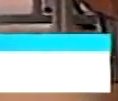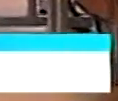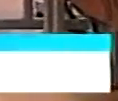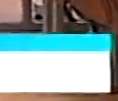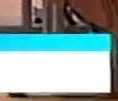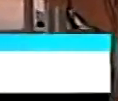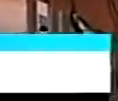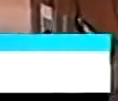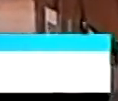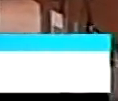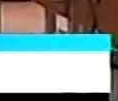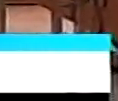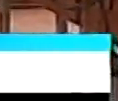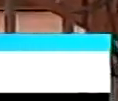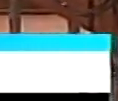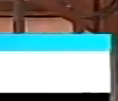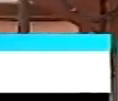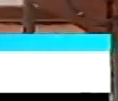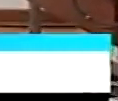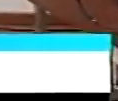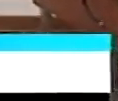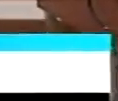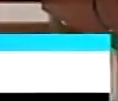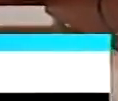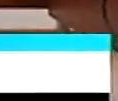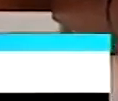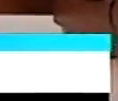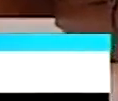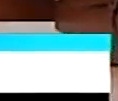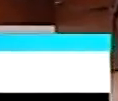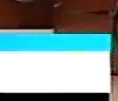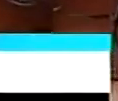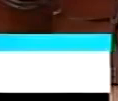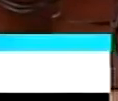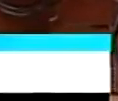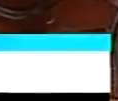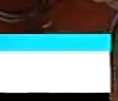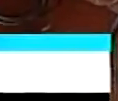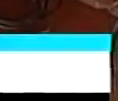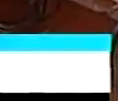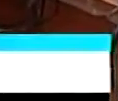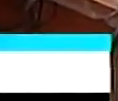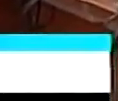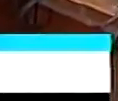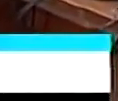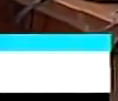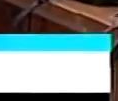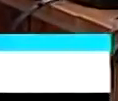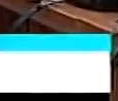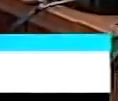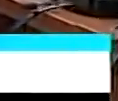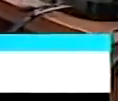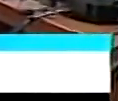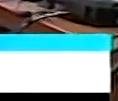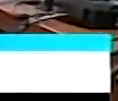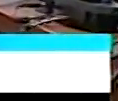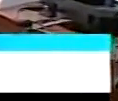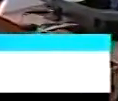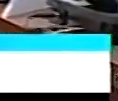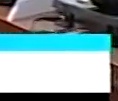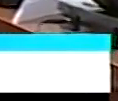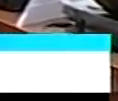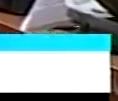pago aparentemente no justificado, y segundo, un origen de pago inadecuado, que se paga con recursos que